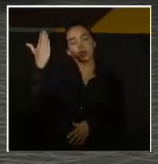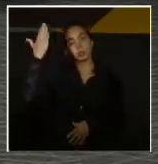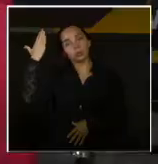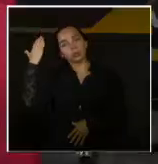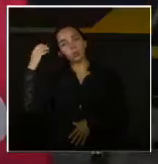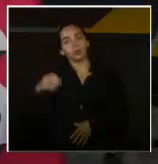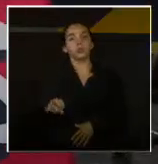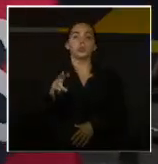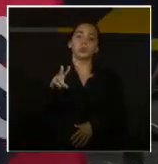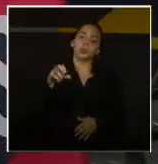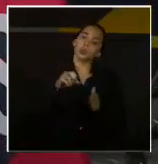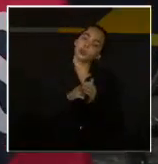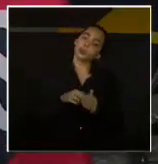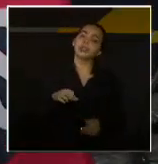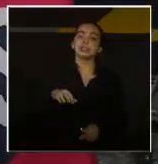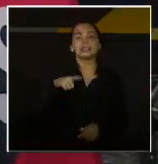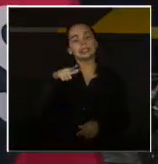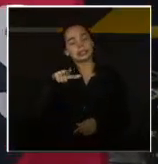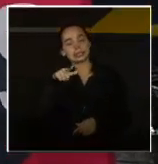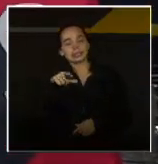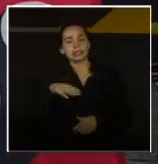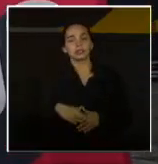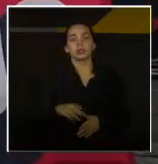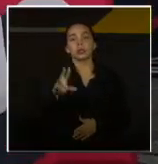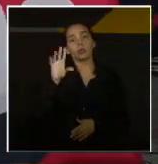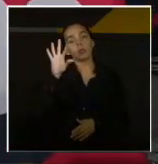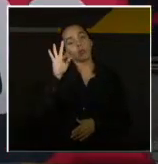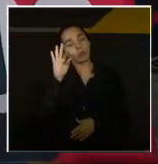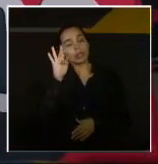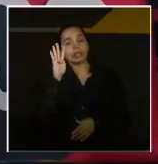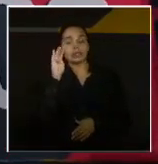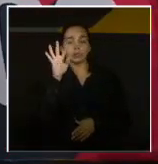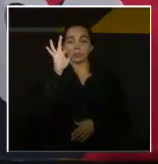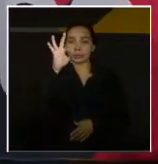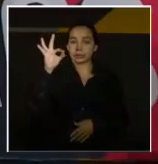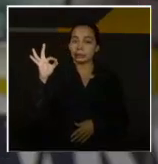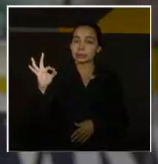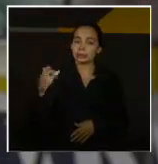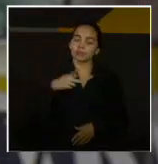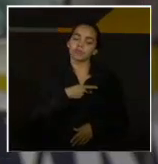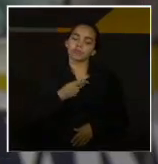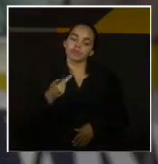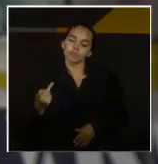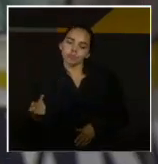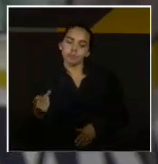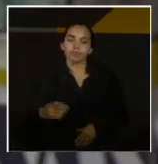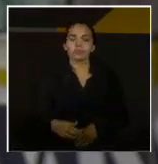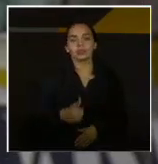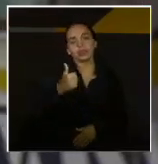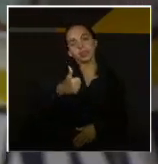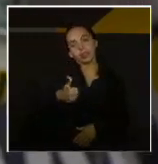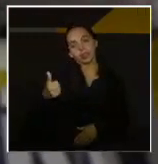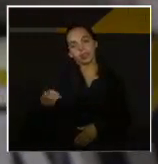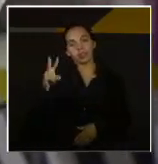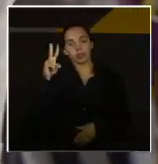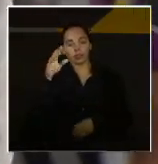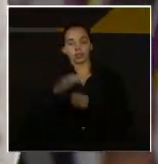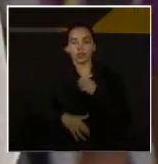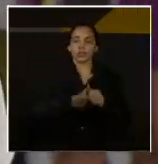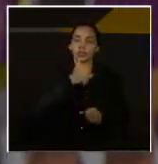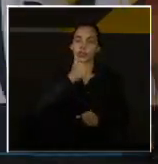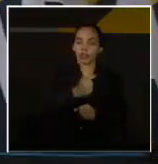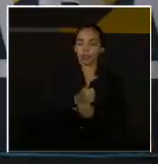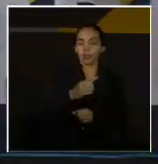2012 con 48.9% de la población en pobreza. Coneval hace la evaluación cada 2 años. Coneval es la